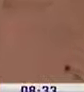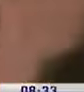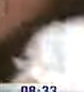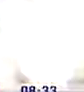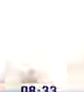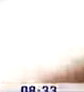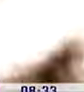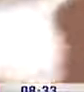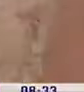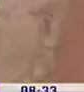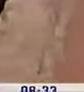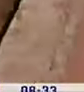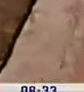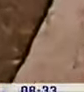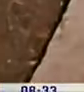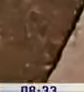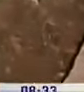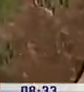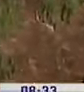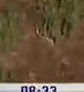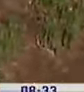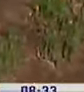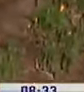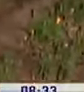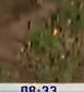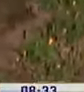botan. Ahí le quiero ver.